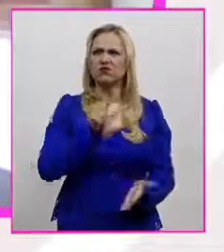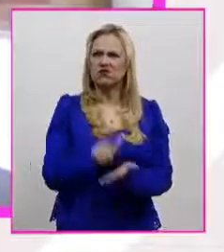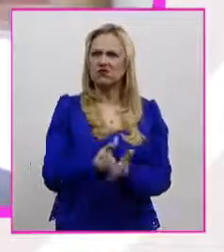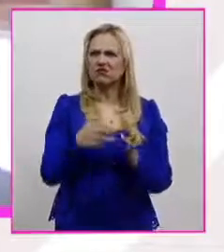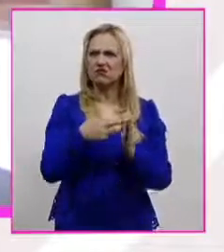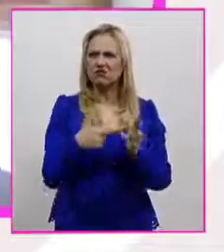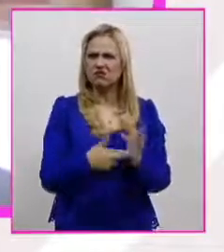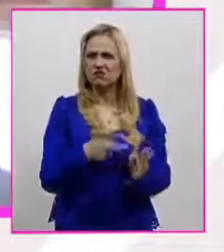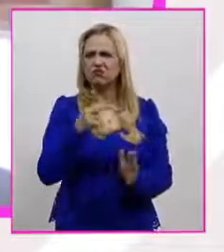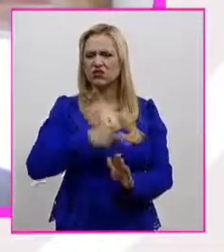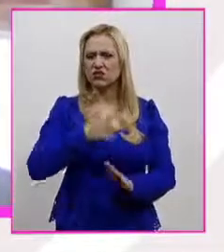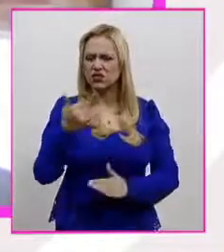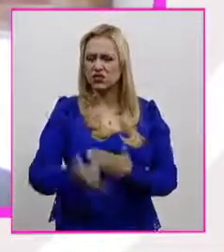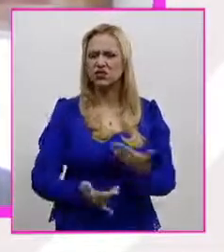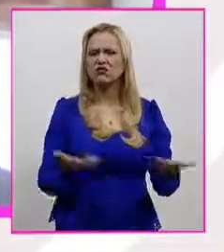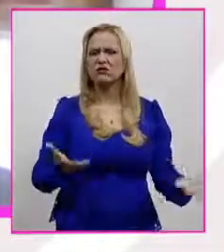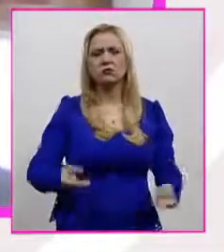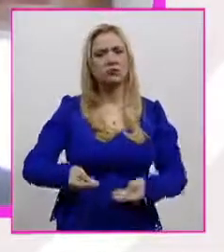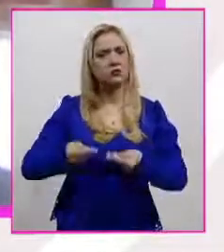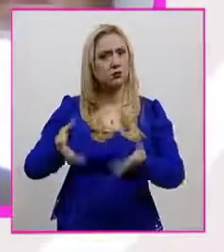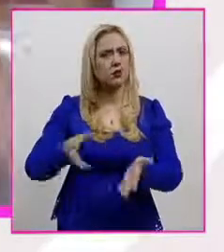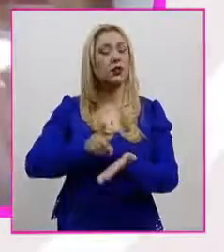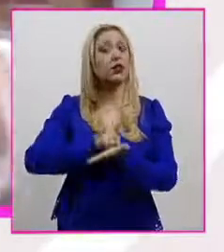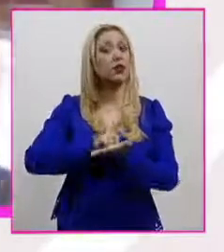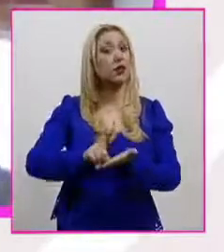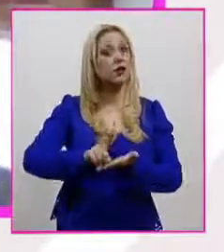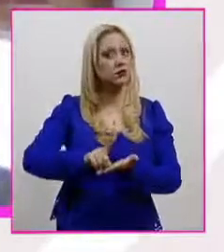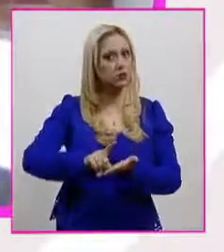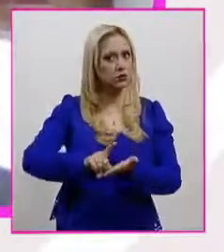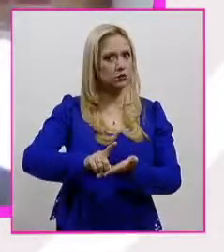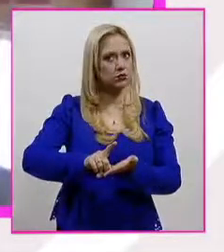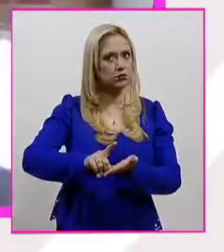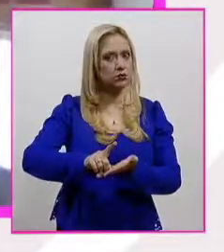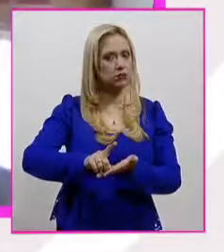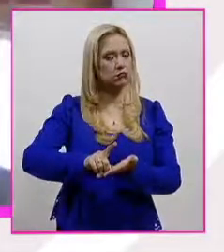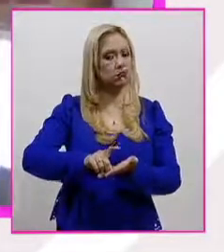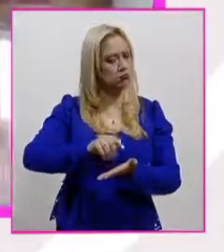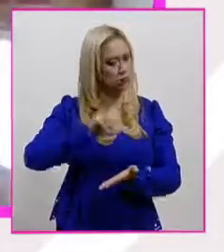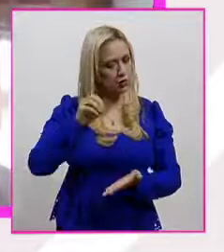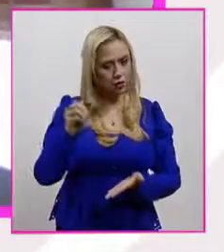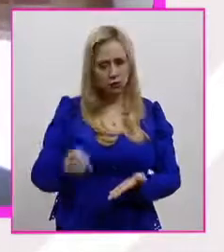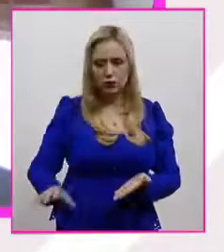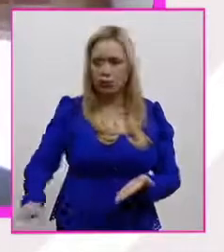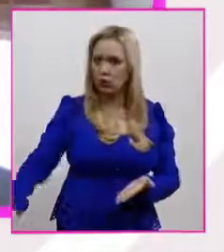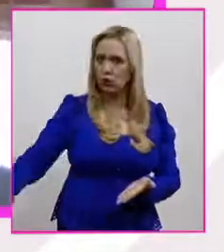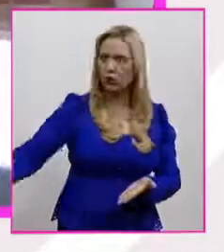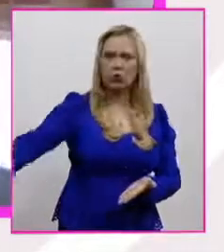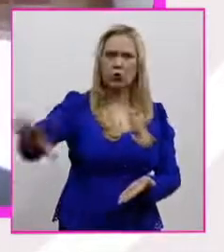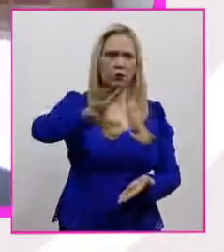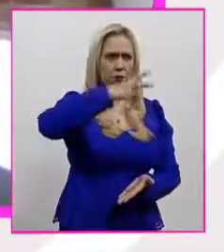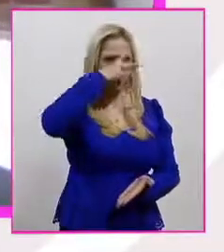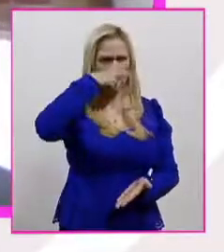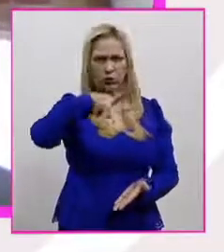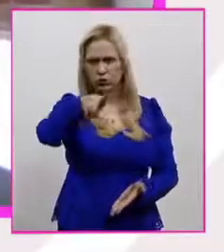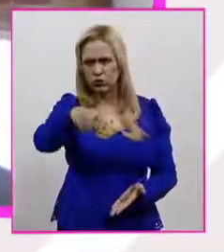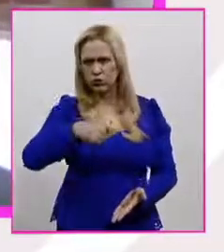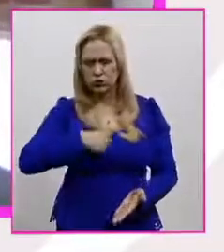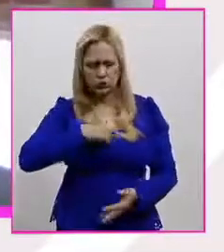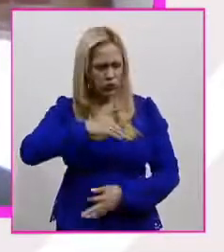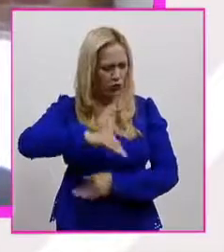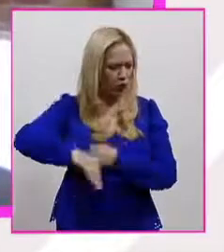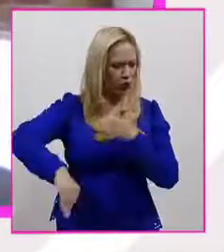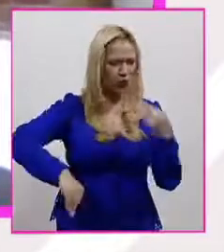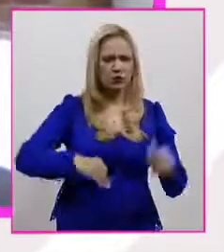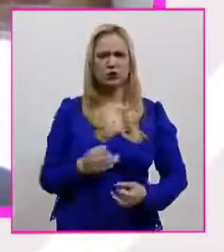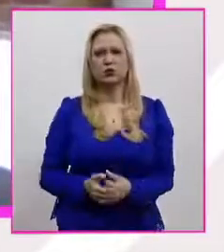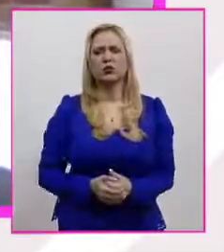el acceso efectivo a derechos a todos los miembros de la sociedad mexicana. Y en ese